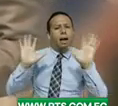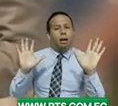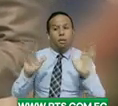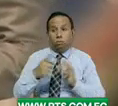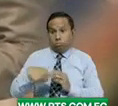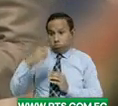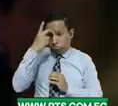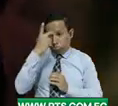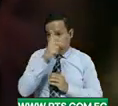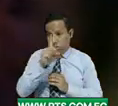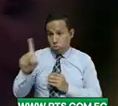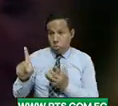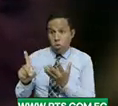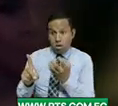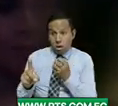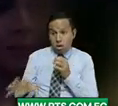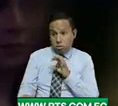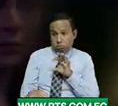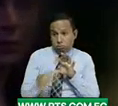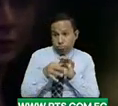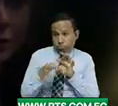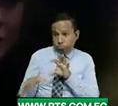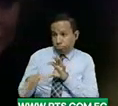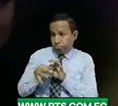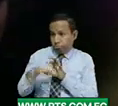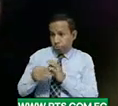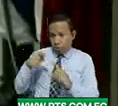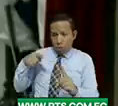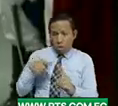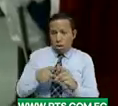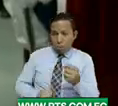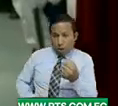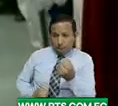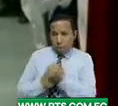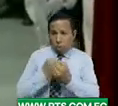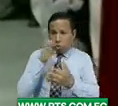para sacar adelante el país. Con esto listo para la posesión en Asamblea Nacional.